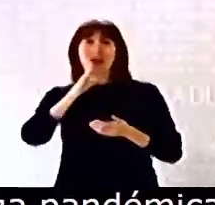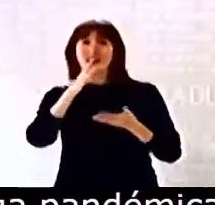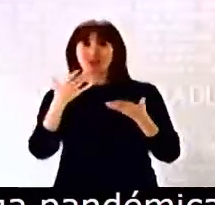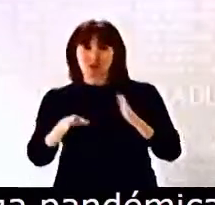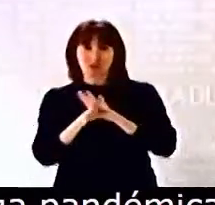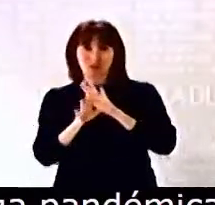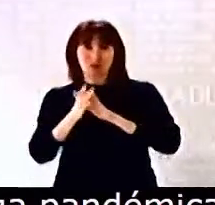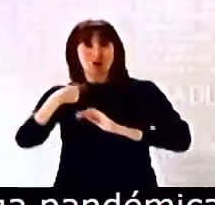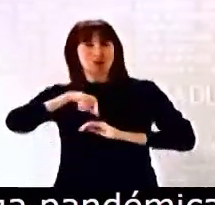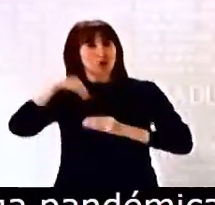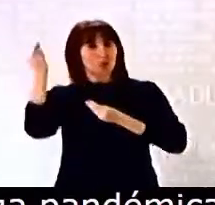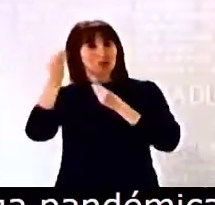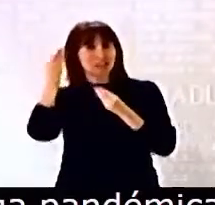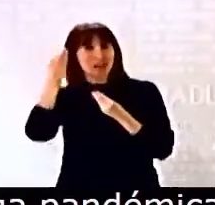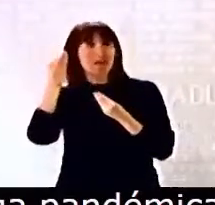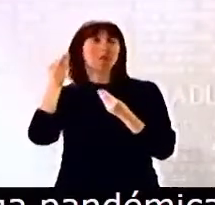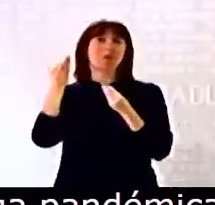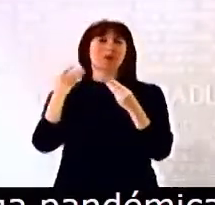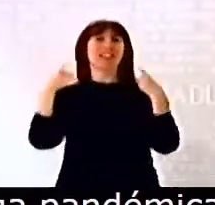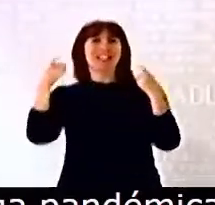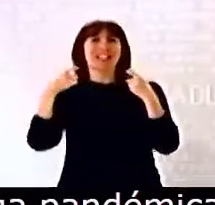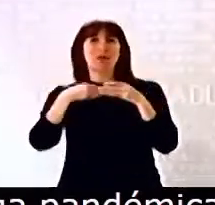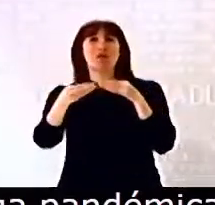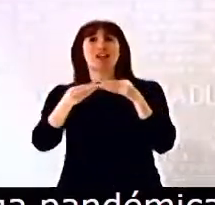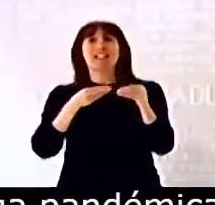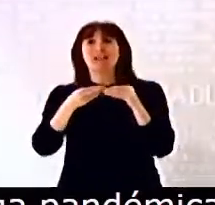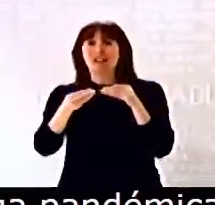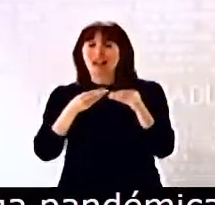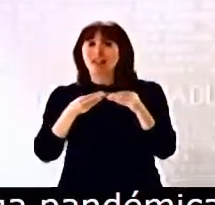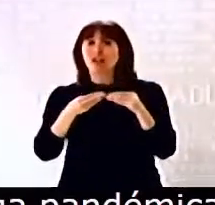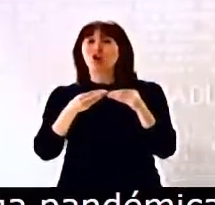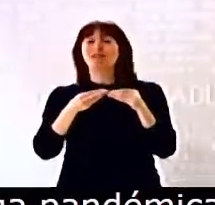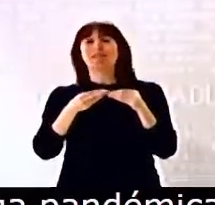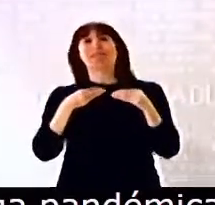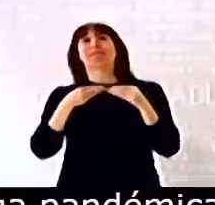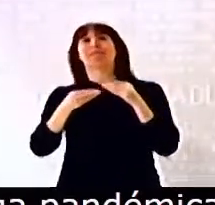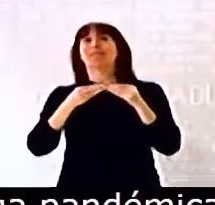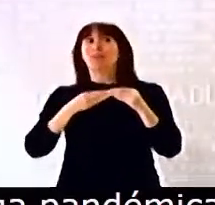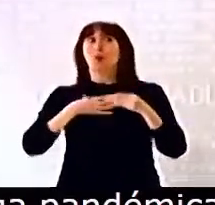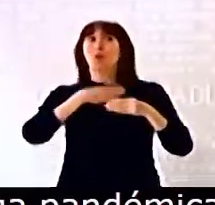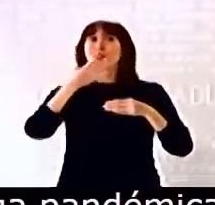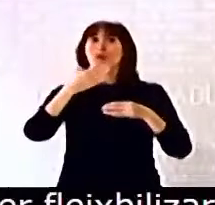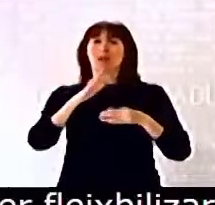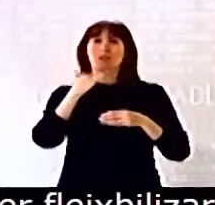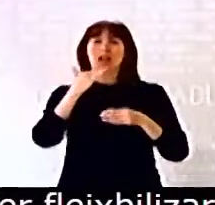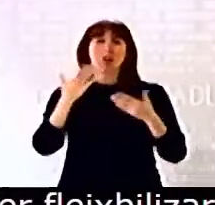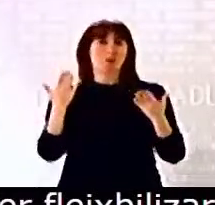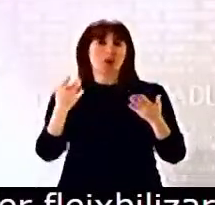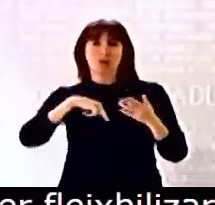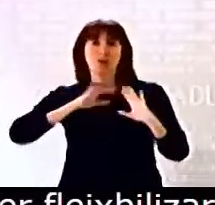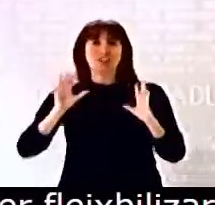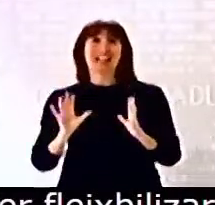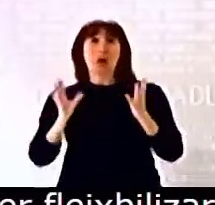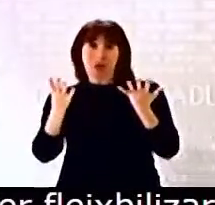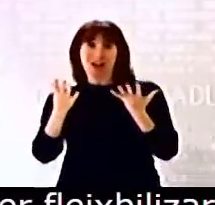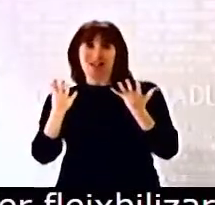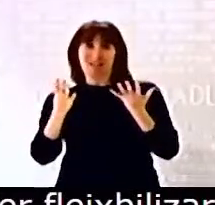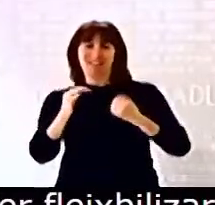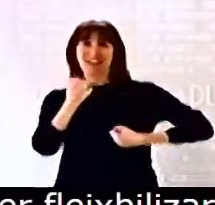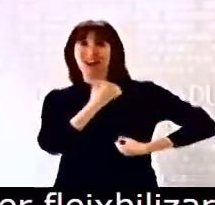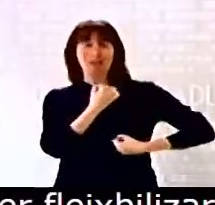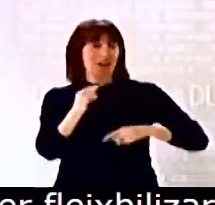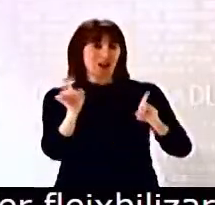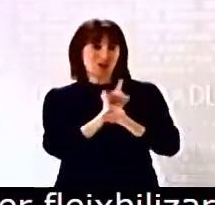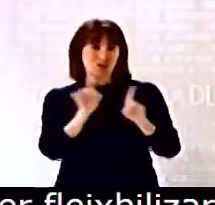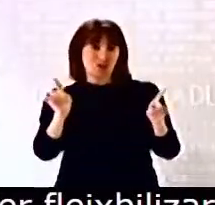que no estaba mal poder flexibilizar determinadas cuestiones, pero en ningún caso íbamos a salvar la Navidad. Yo